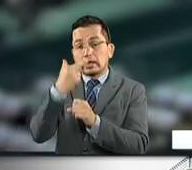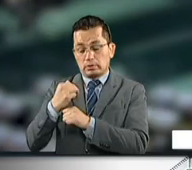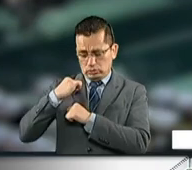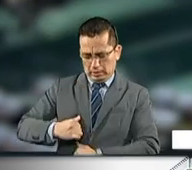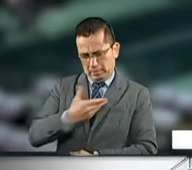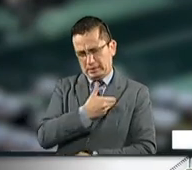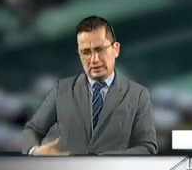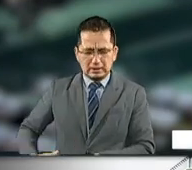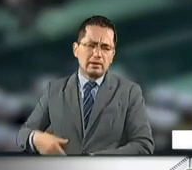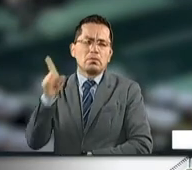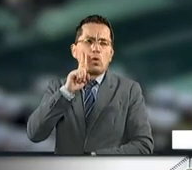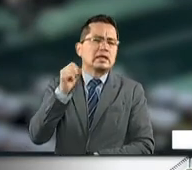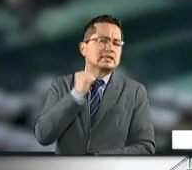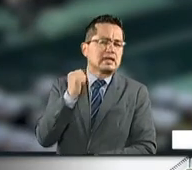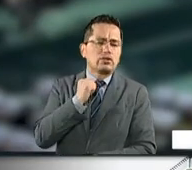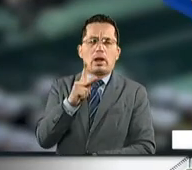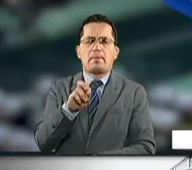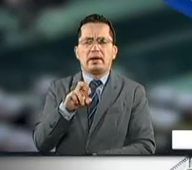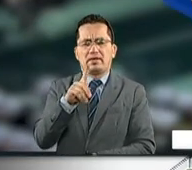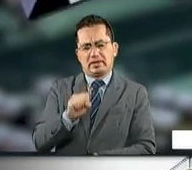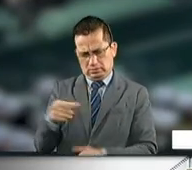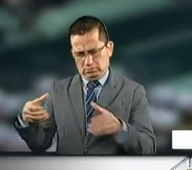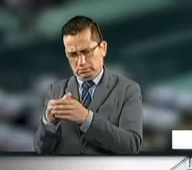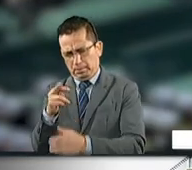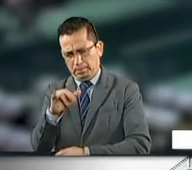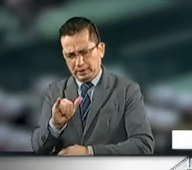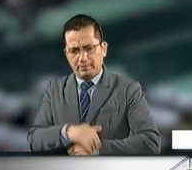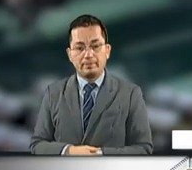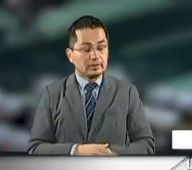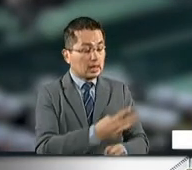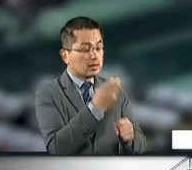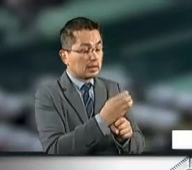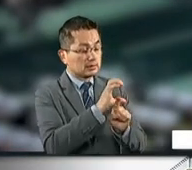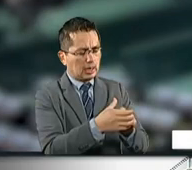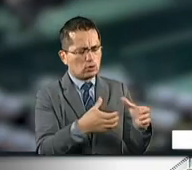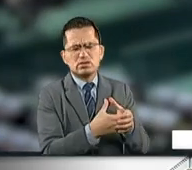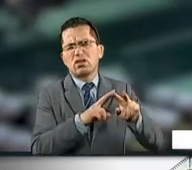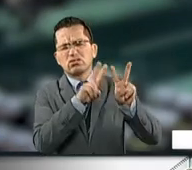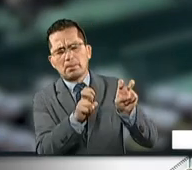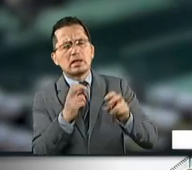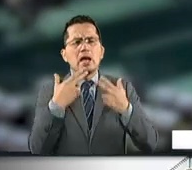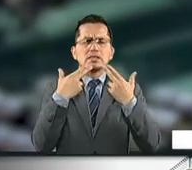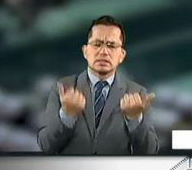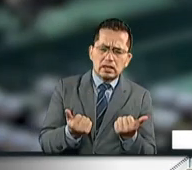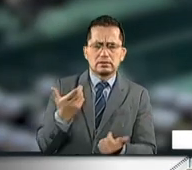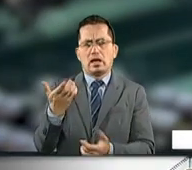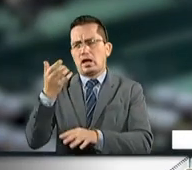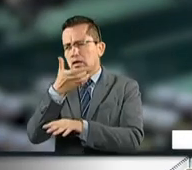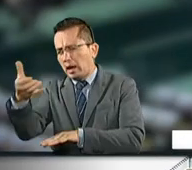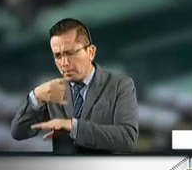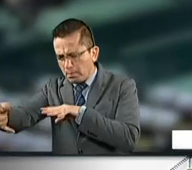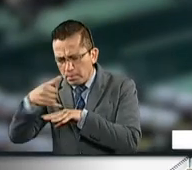senadora del Pri Beatriz paredes Rangel y la tercera comisión que atiende asuntos de Hacienda de Crédito Público agricultura